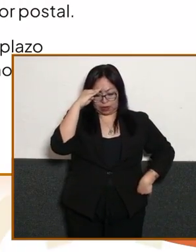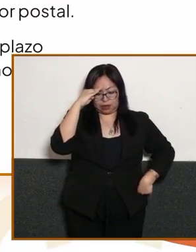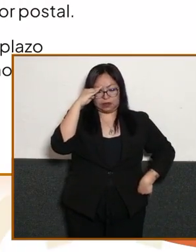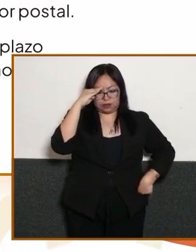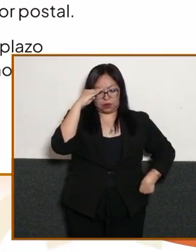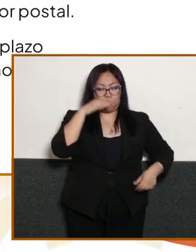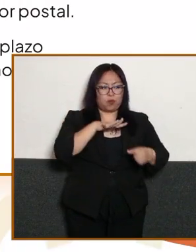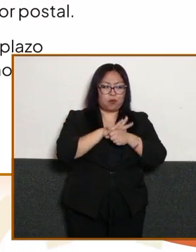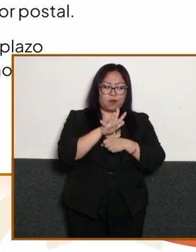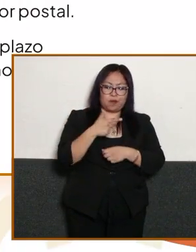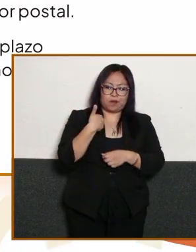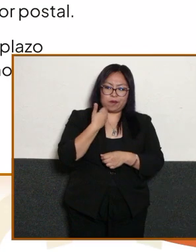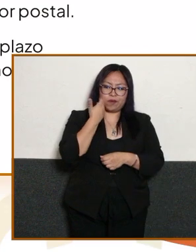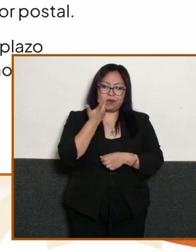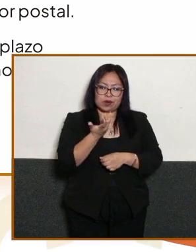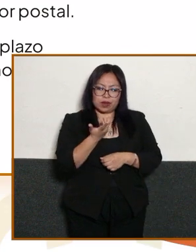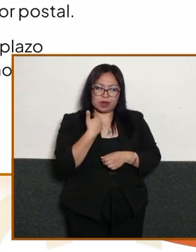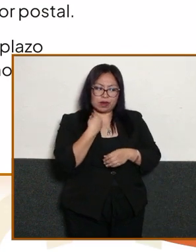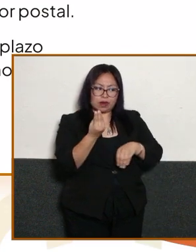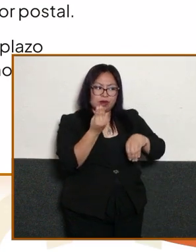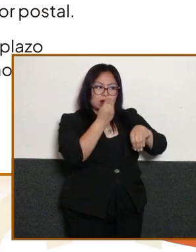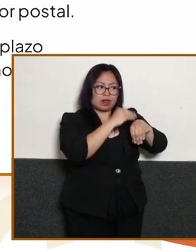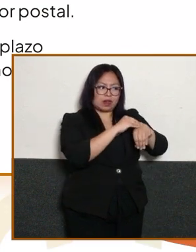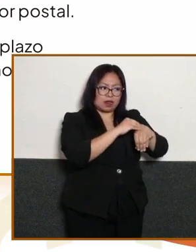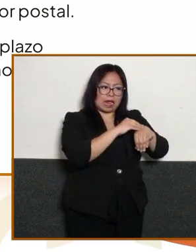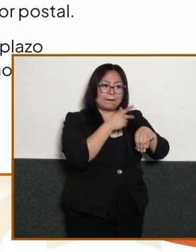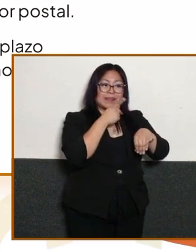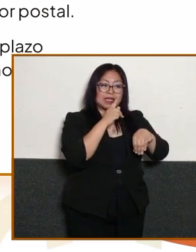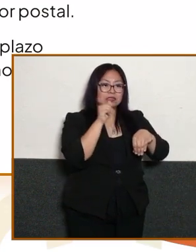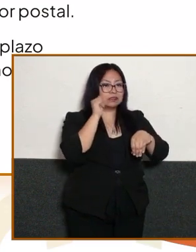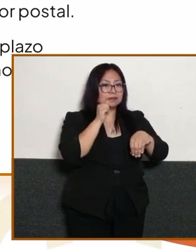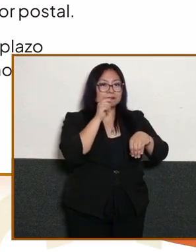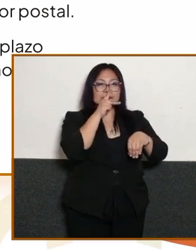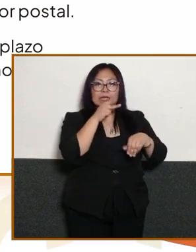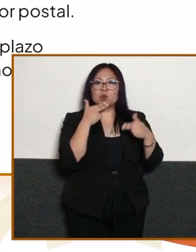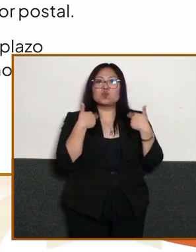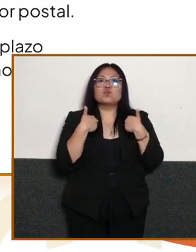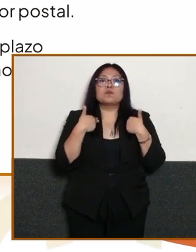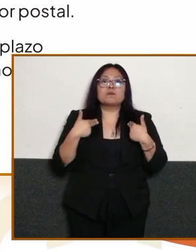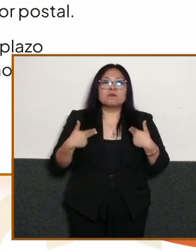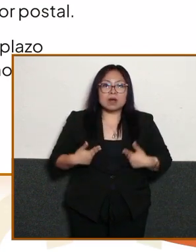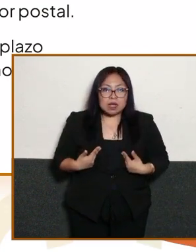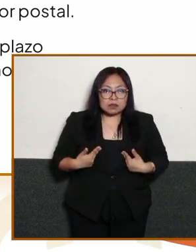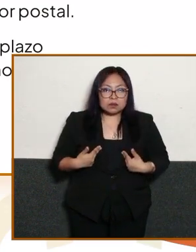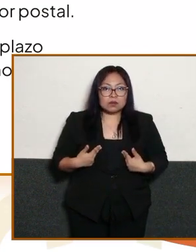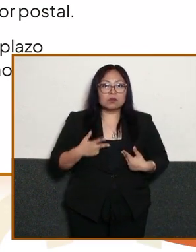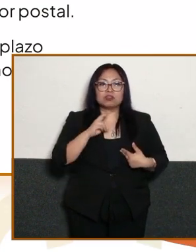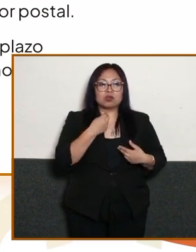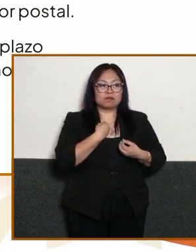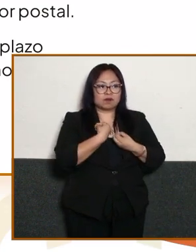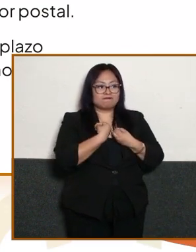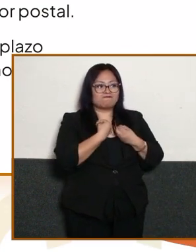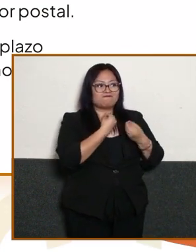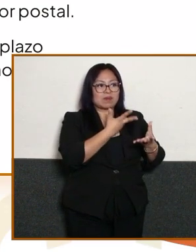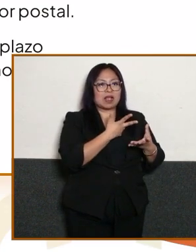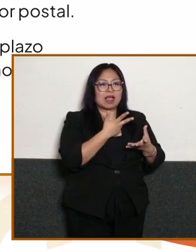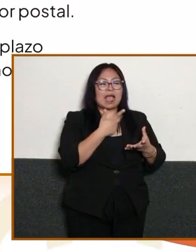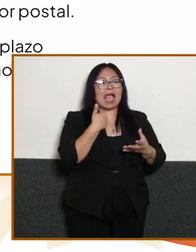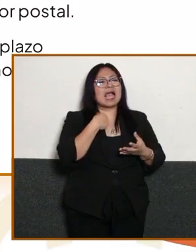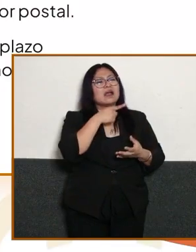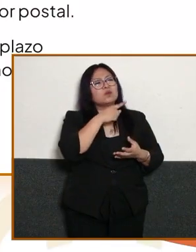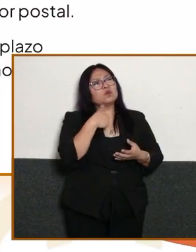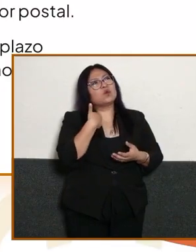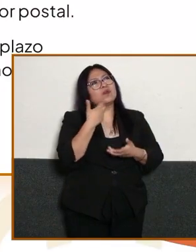el deseo, debe de mantenerse humano. Aguas con darle deseos a las